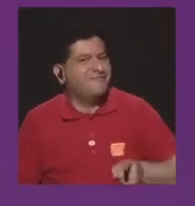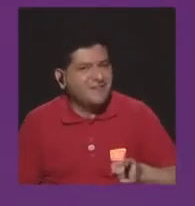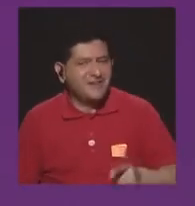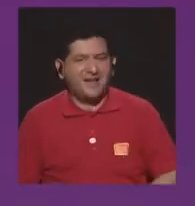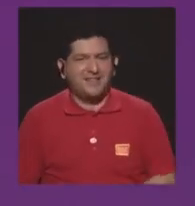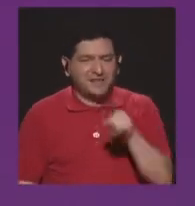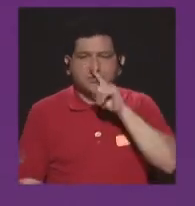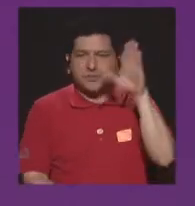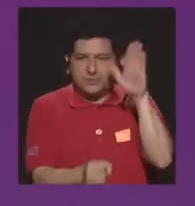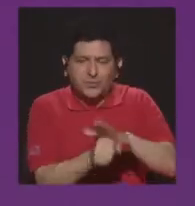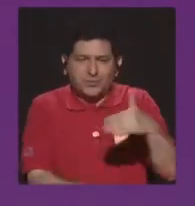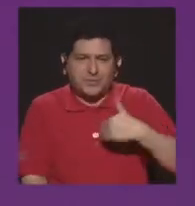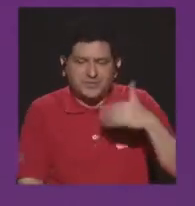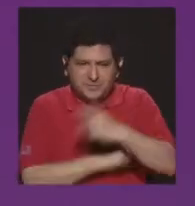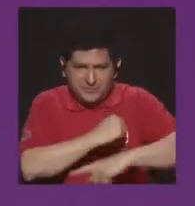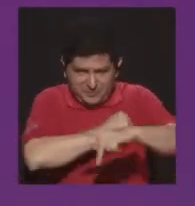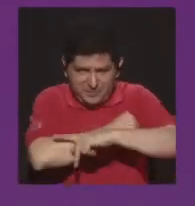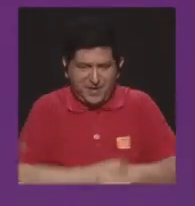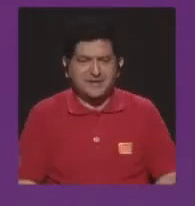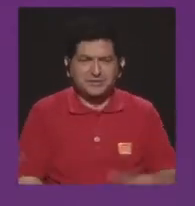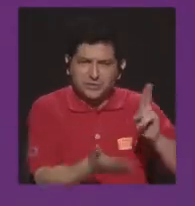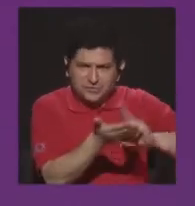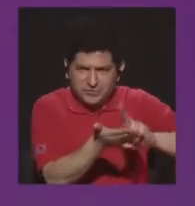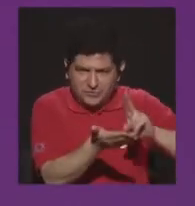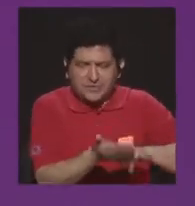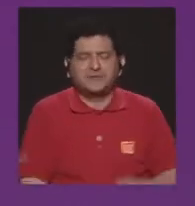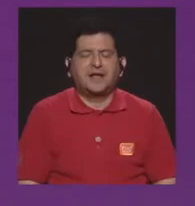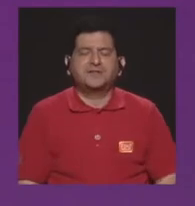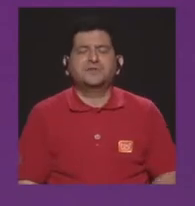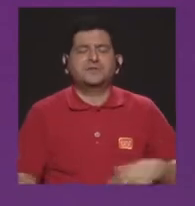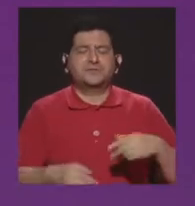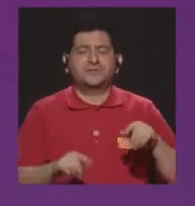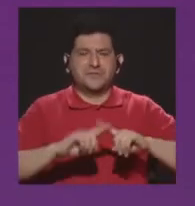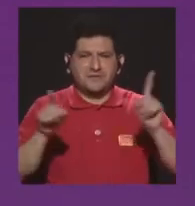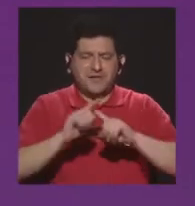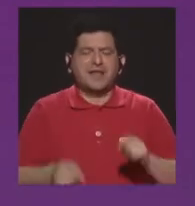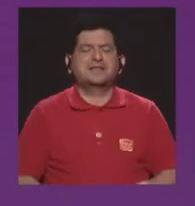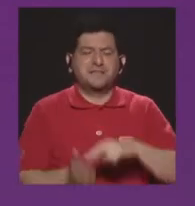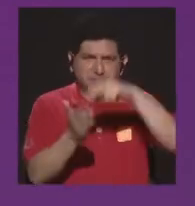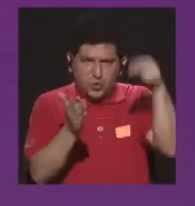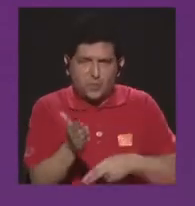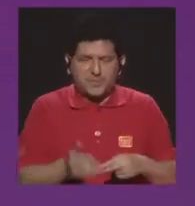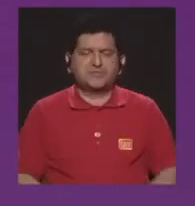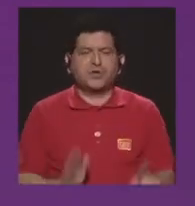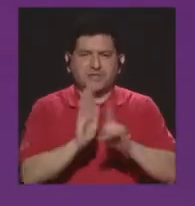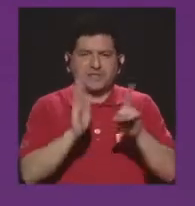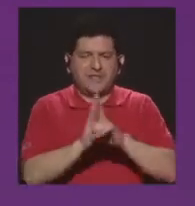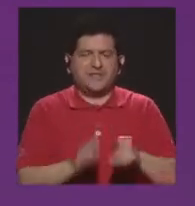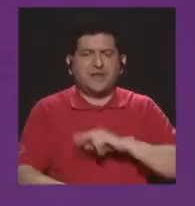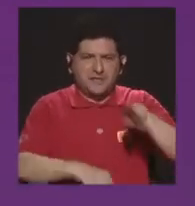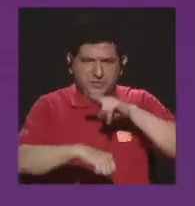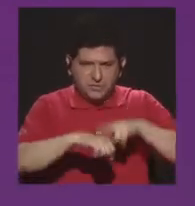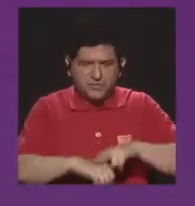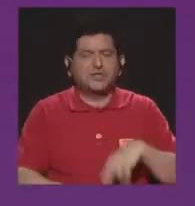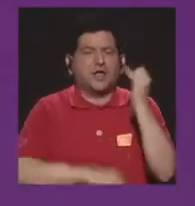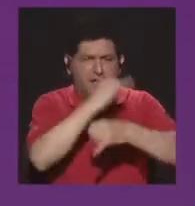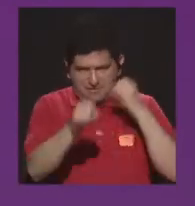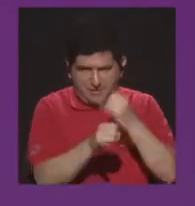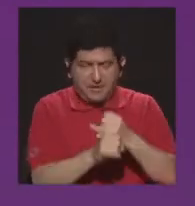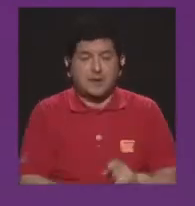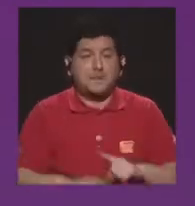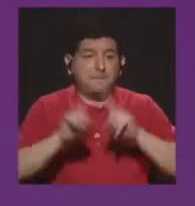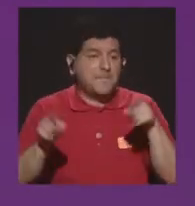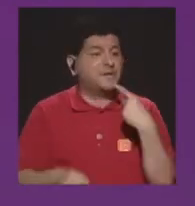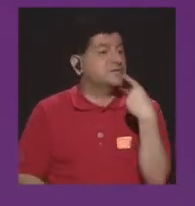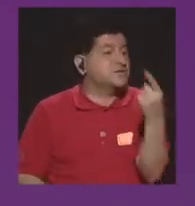están comprometidos los Estados con tratados regionales e internacionales de derechos humanos. Claro. Pero si los Estados no entran a indicarle esto a las empresas